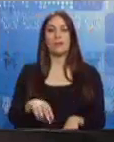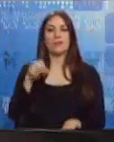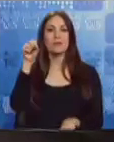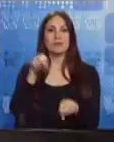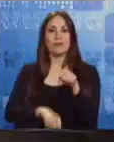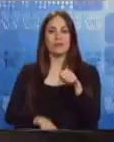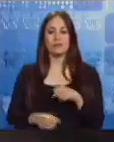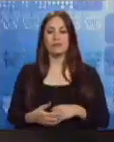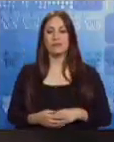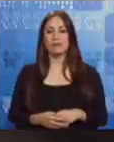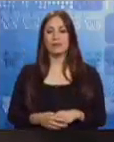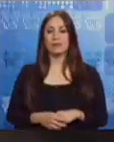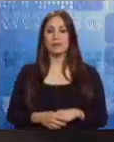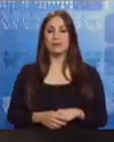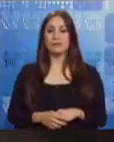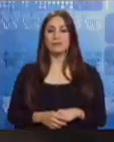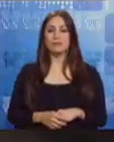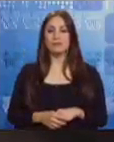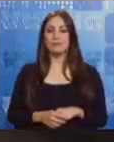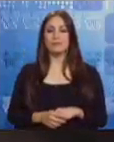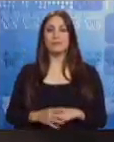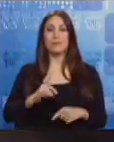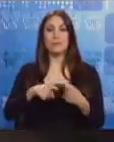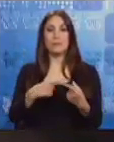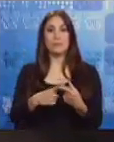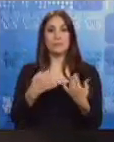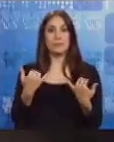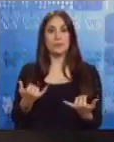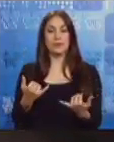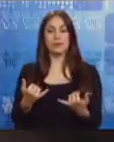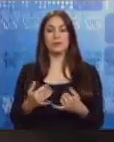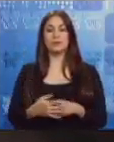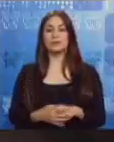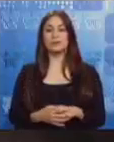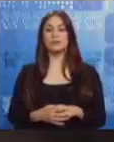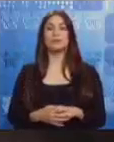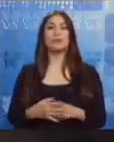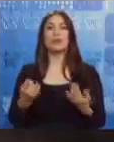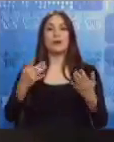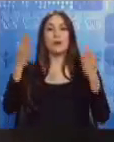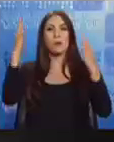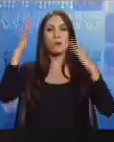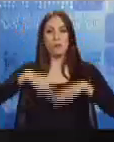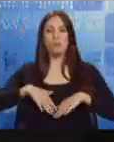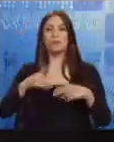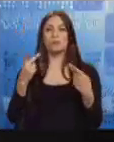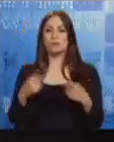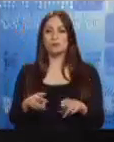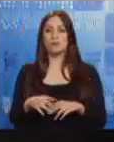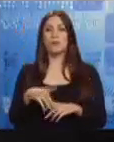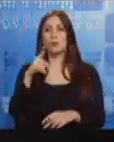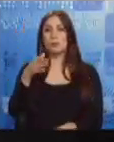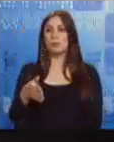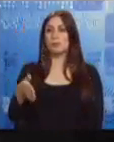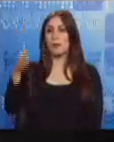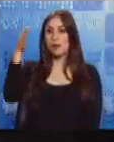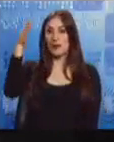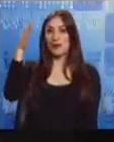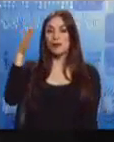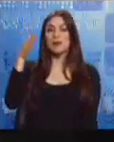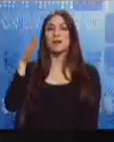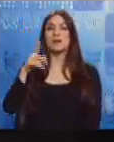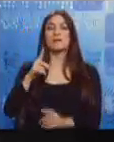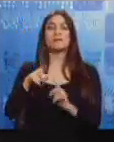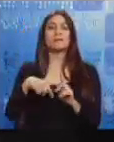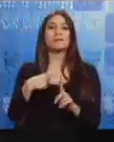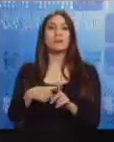por los costados. Y en el momento de hoy día que pasó, se vinieron abajo, imagínense. Una pared, algo así. Y de